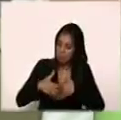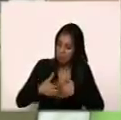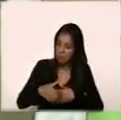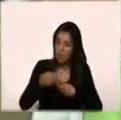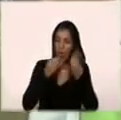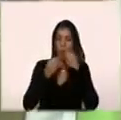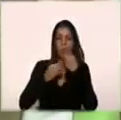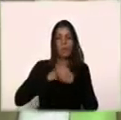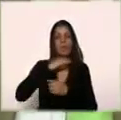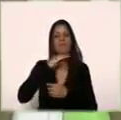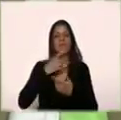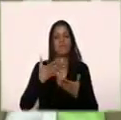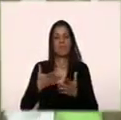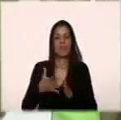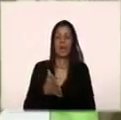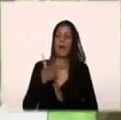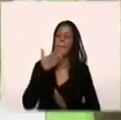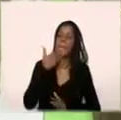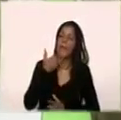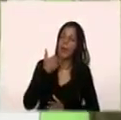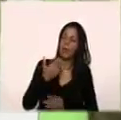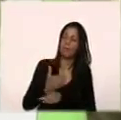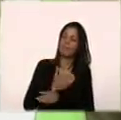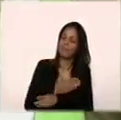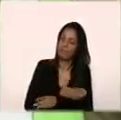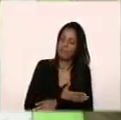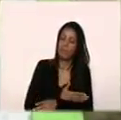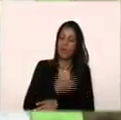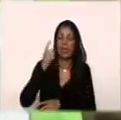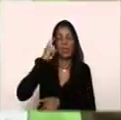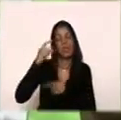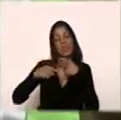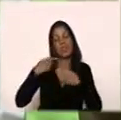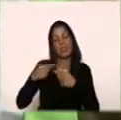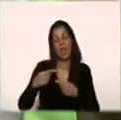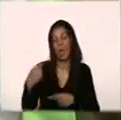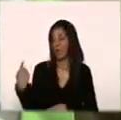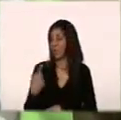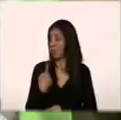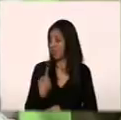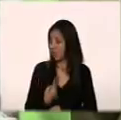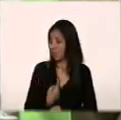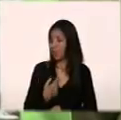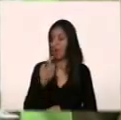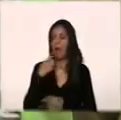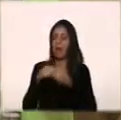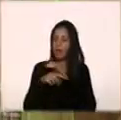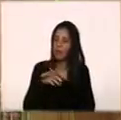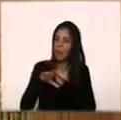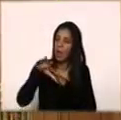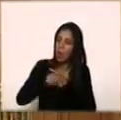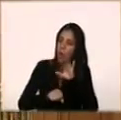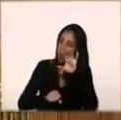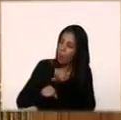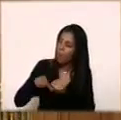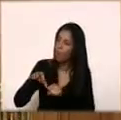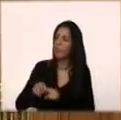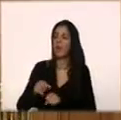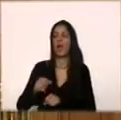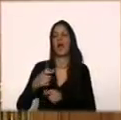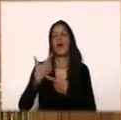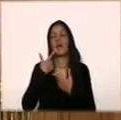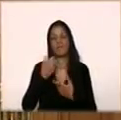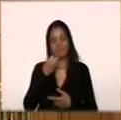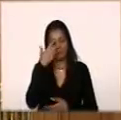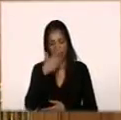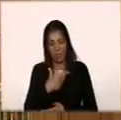cada vez esos productos sean de mejor calidad y para que cada vez más nosotros podamos encontrarlos y resolver con ellos